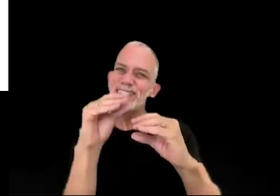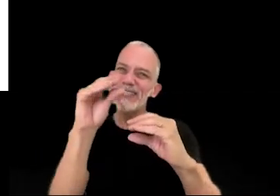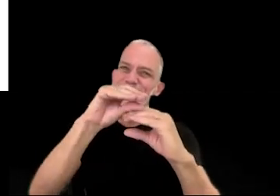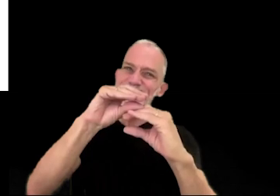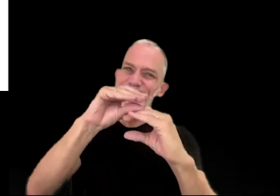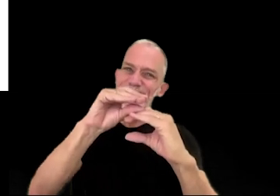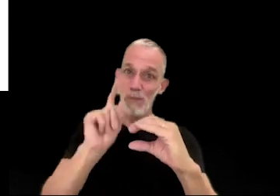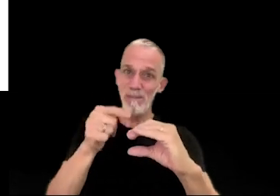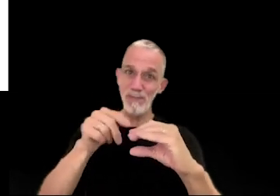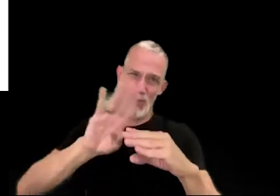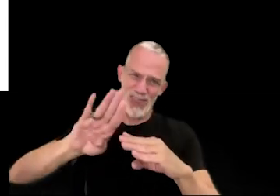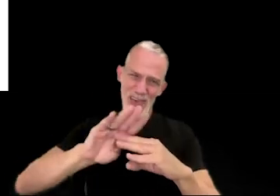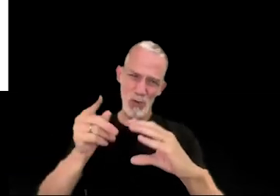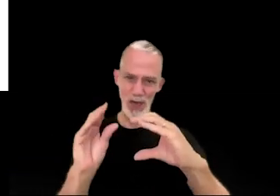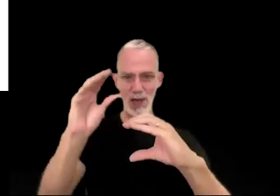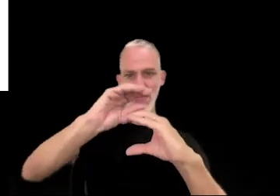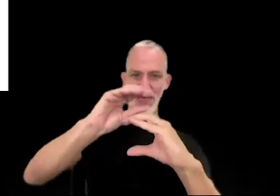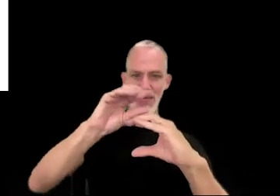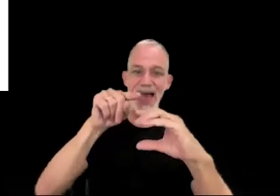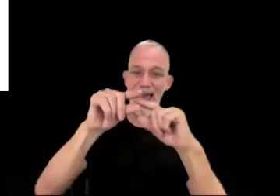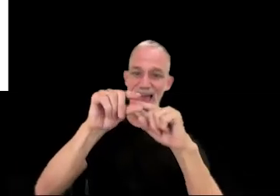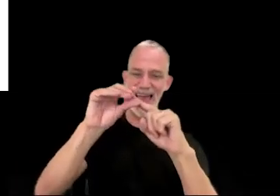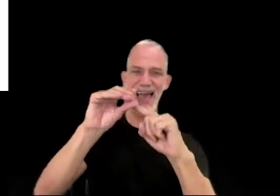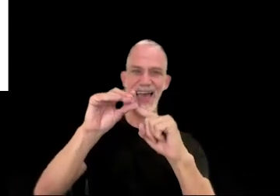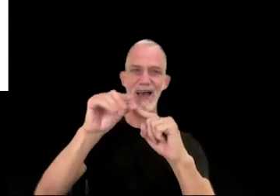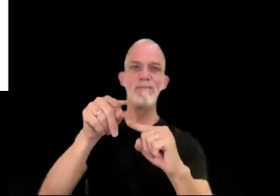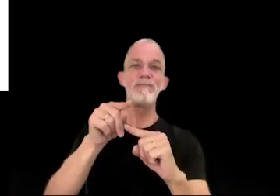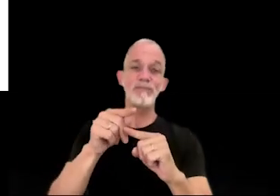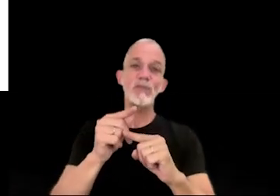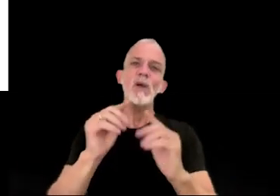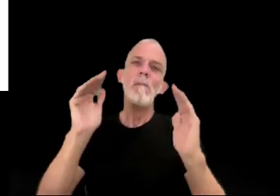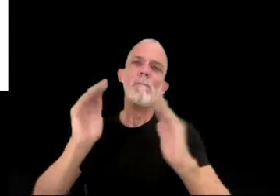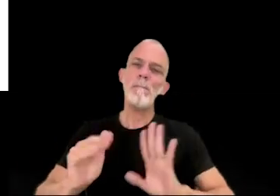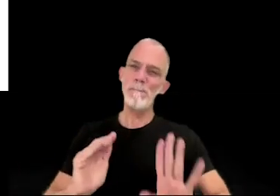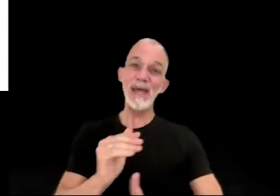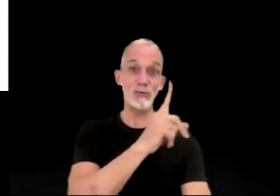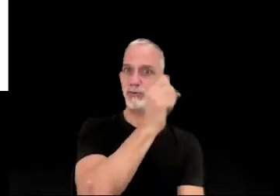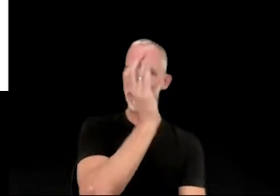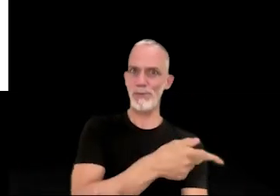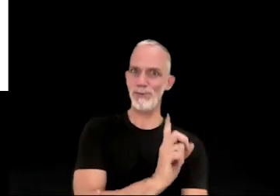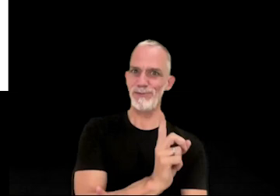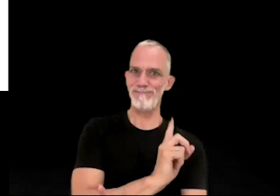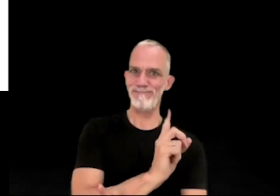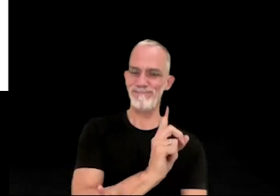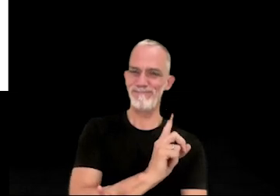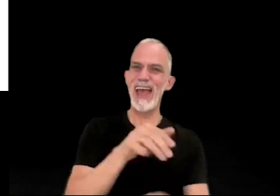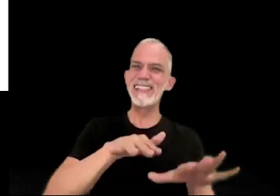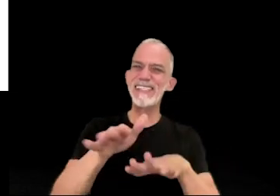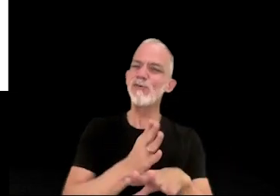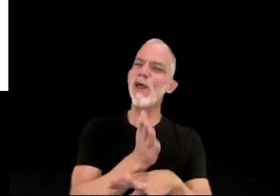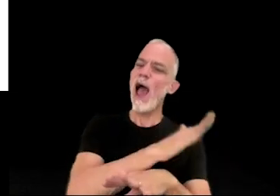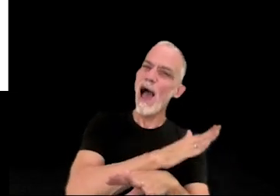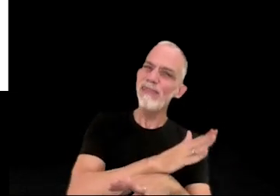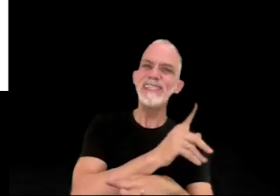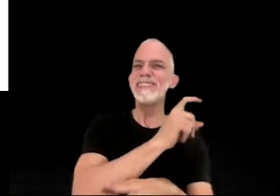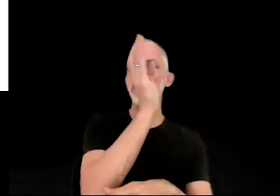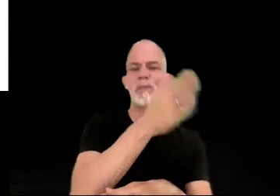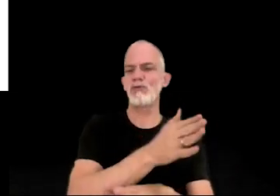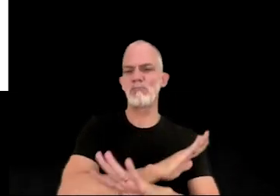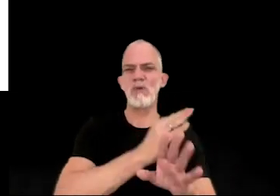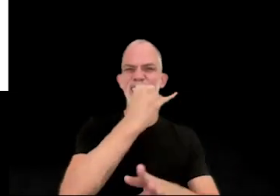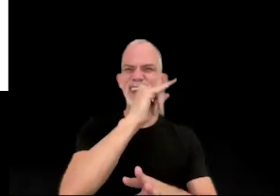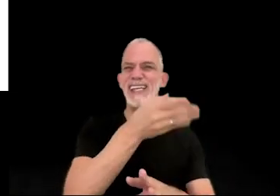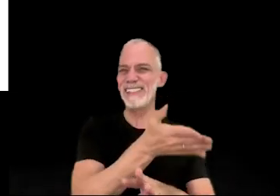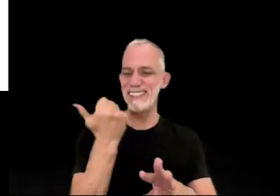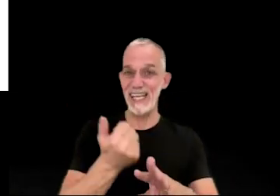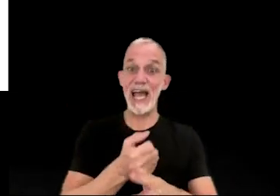capitalizables. O sea que en este caso va a ser menor que en las otras dos situaciones que conversamos. Eso es hasta el día de